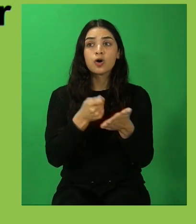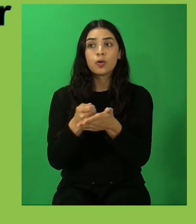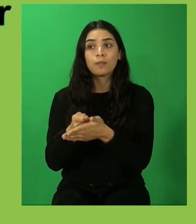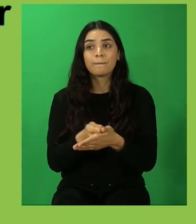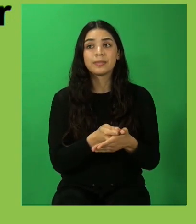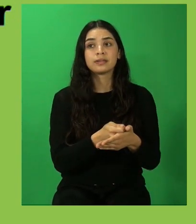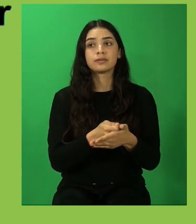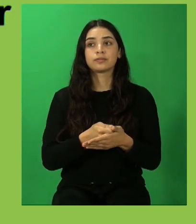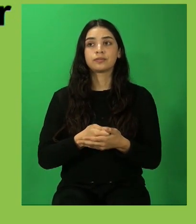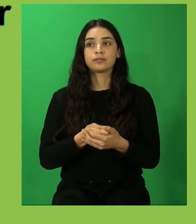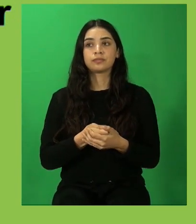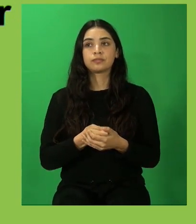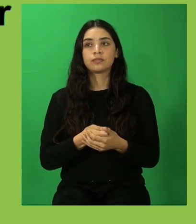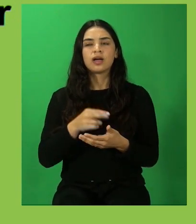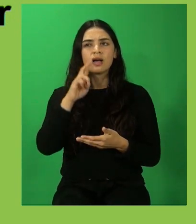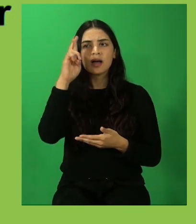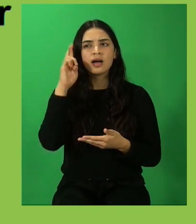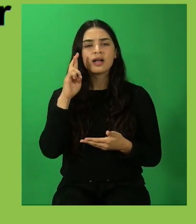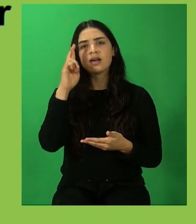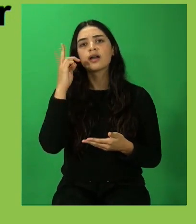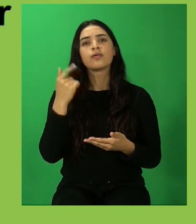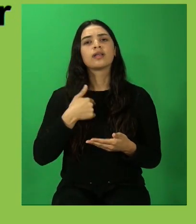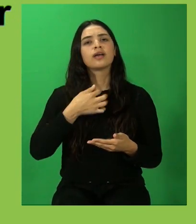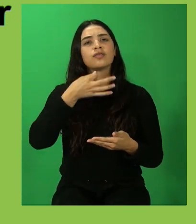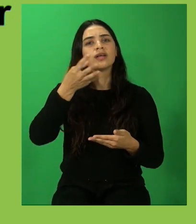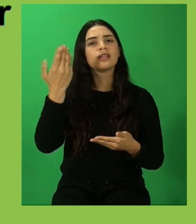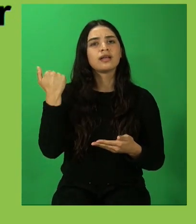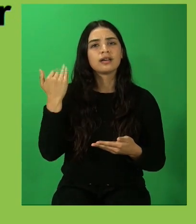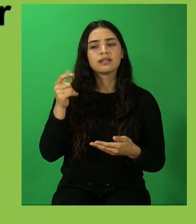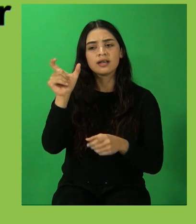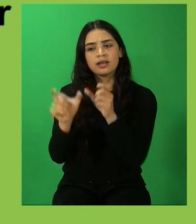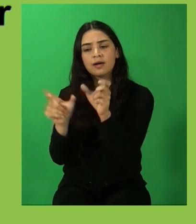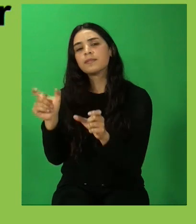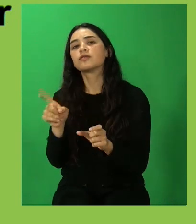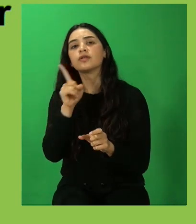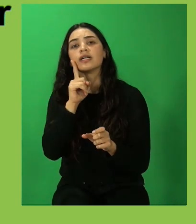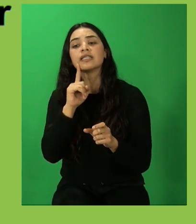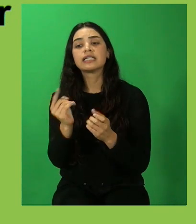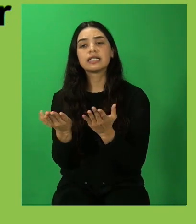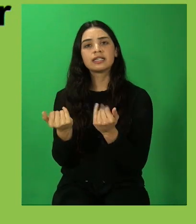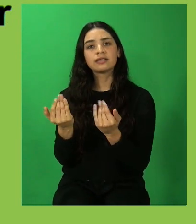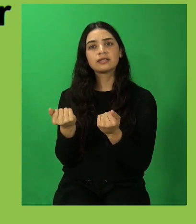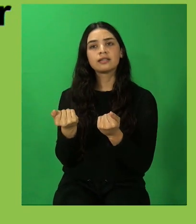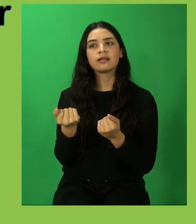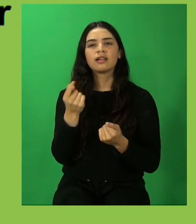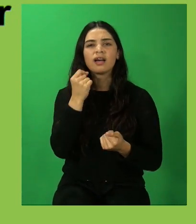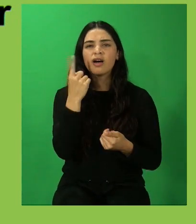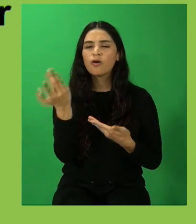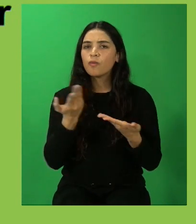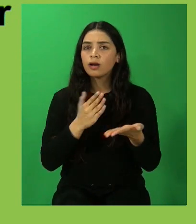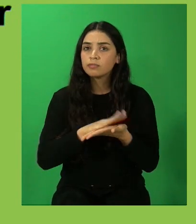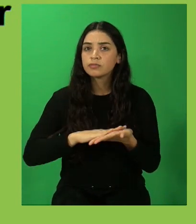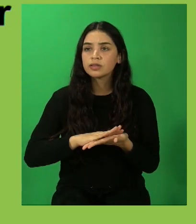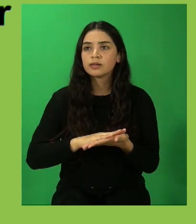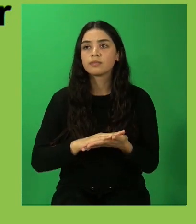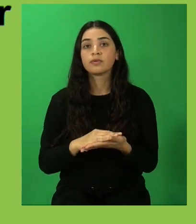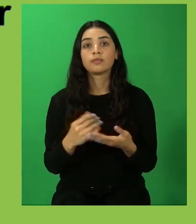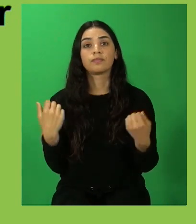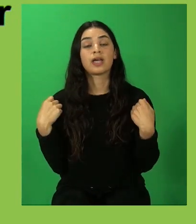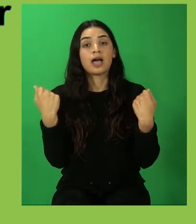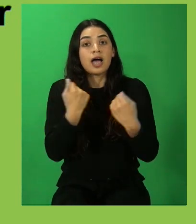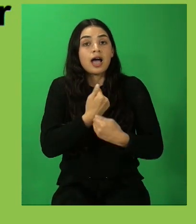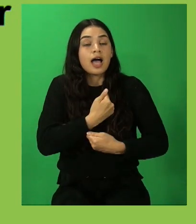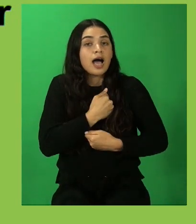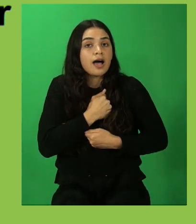anterior. Recuerda cuando le dije que el ser humano tenía necesidades. Una de las necesidades que les mencioné era abrigarse, o